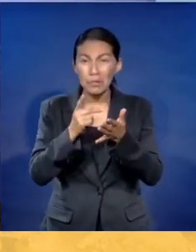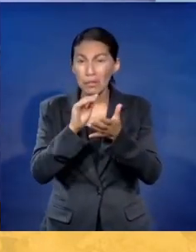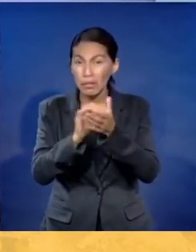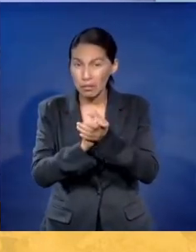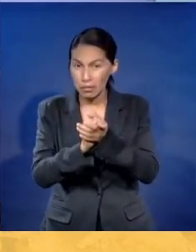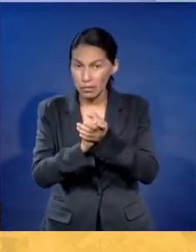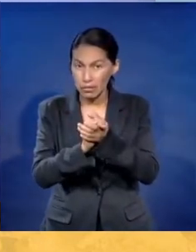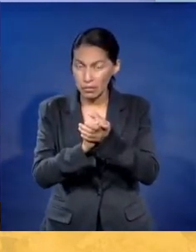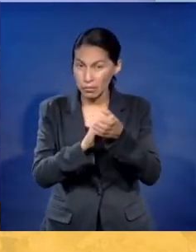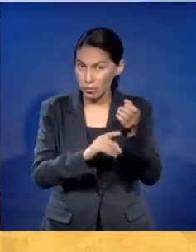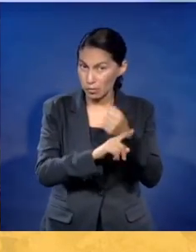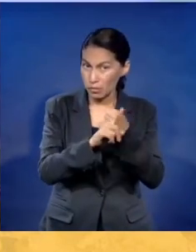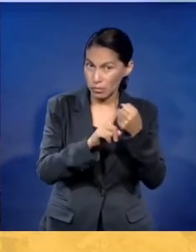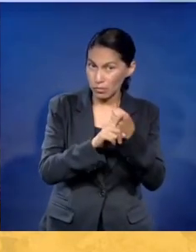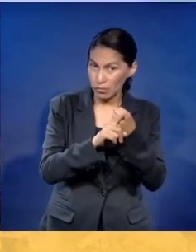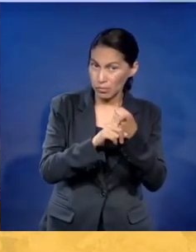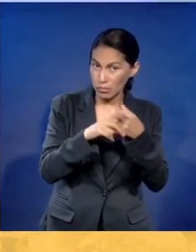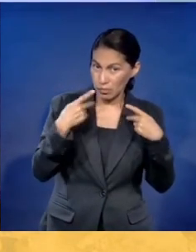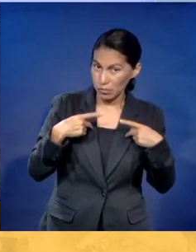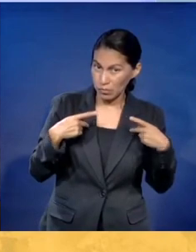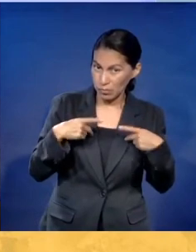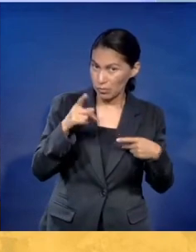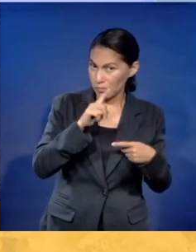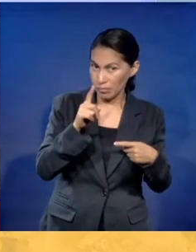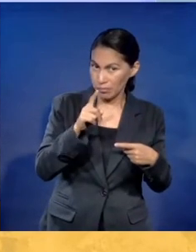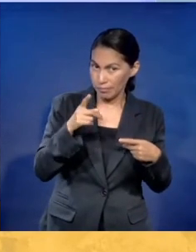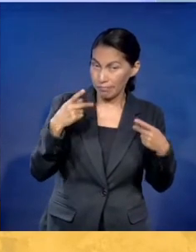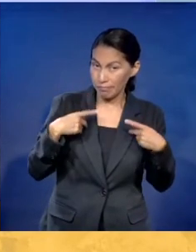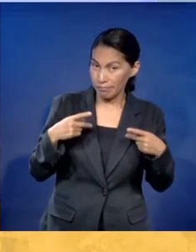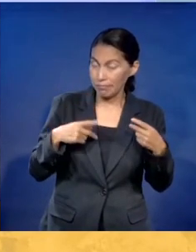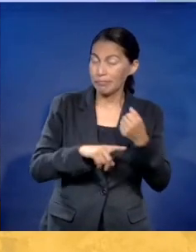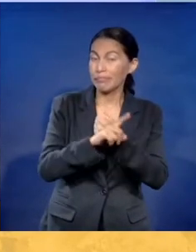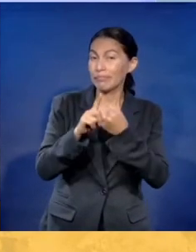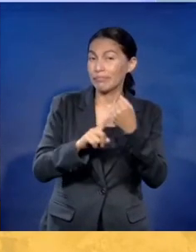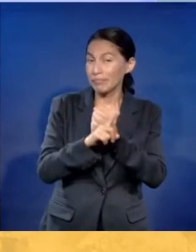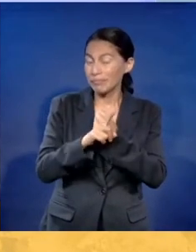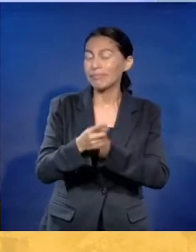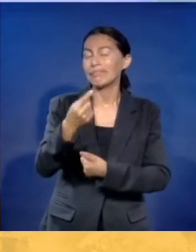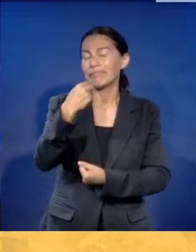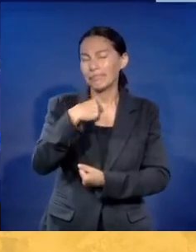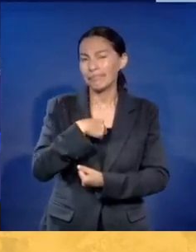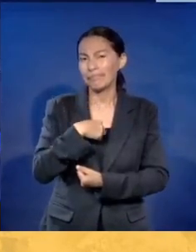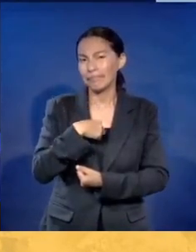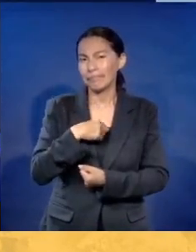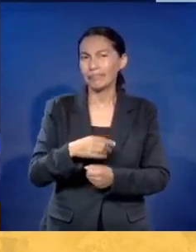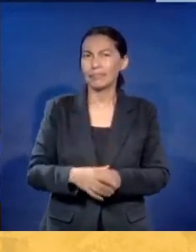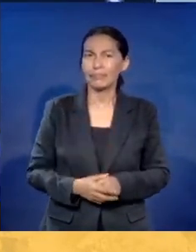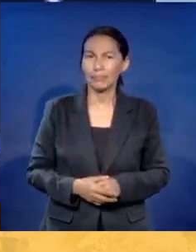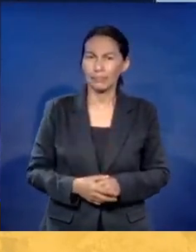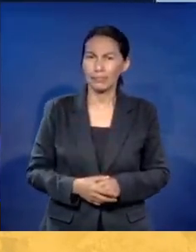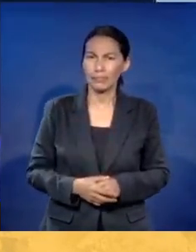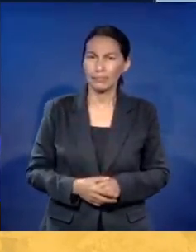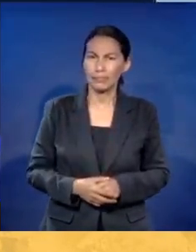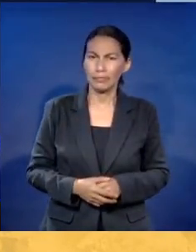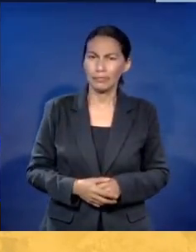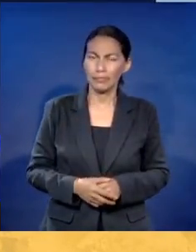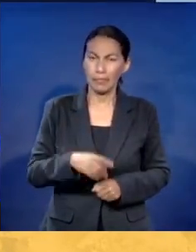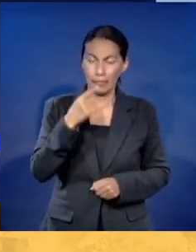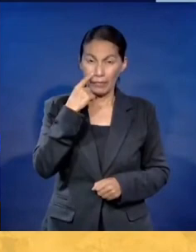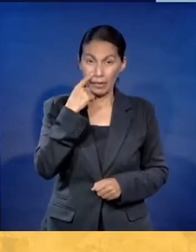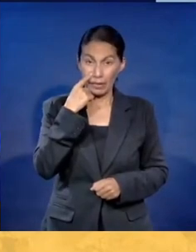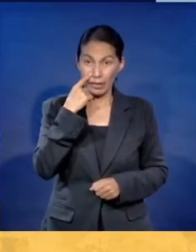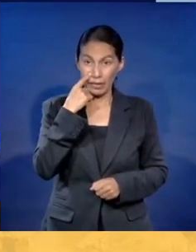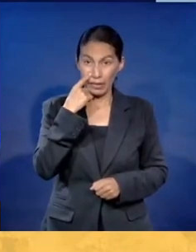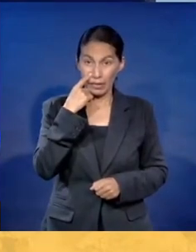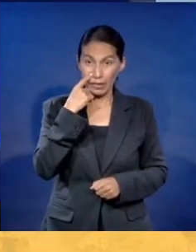está en la persona el problema está en mí un día escuché un chiste cruel que decía que el matrimonio es la única guerra